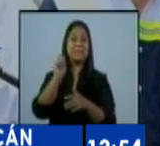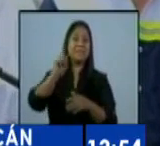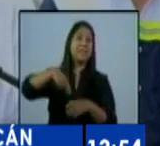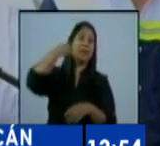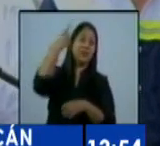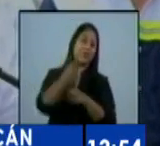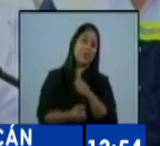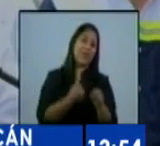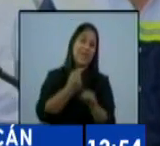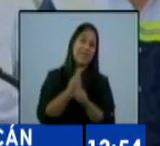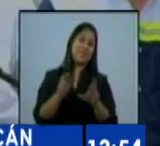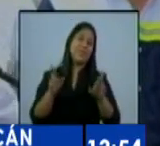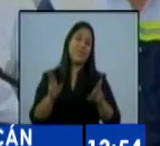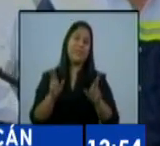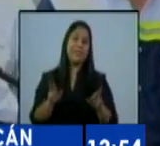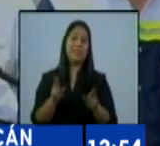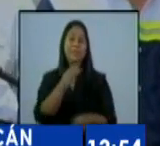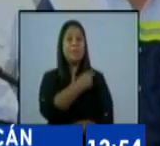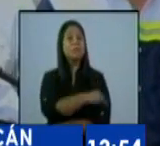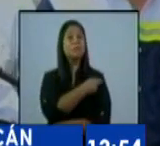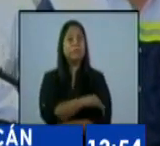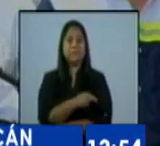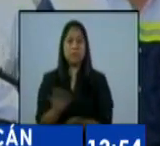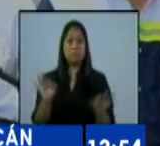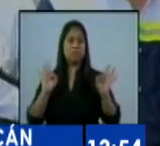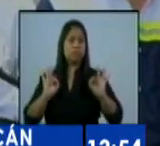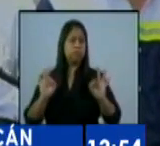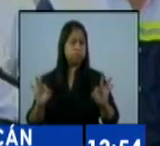entrante, un hospital de primer nivel,